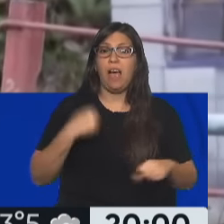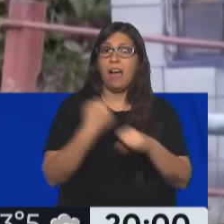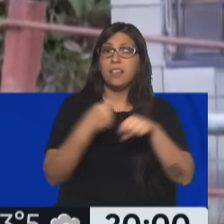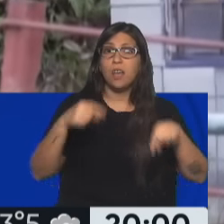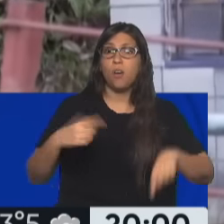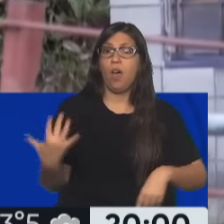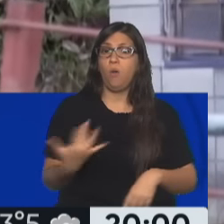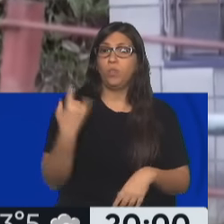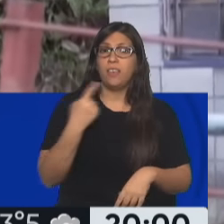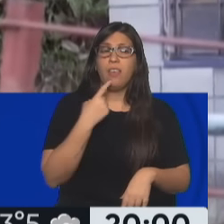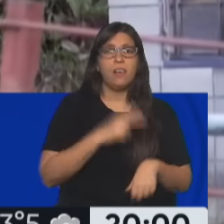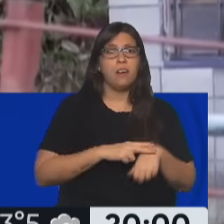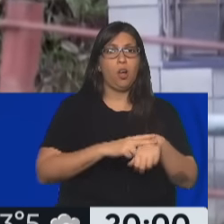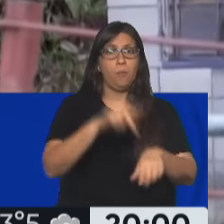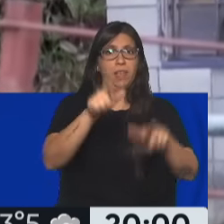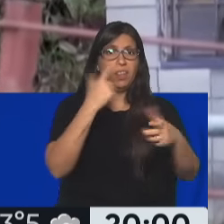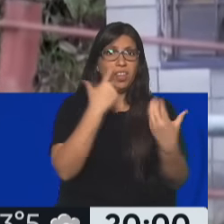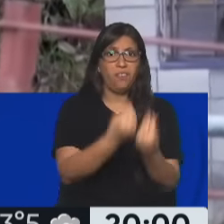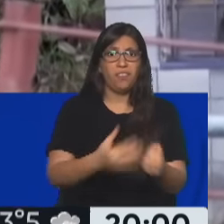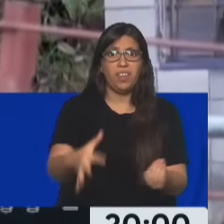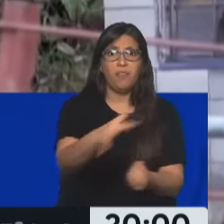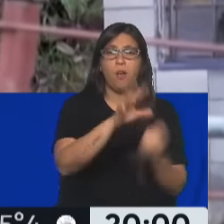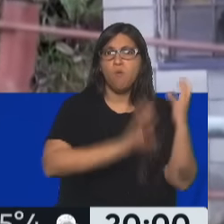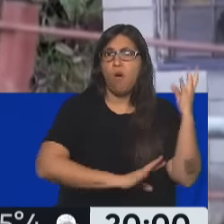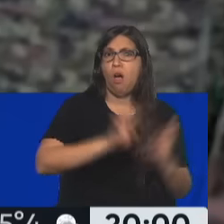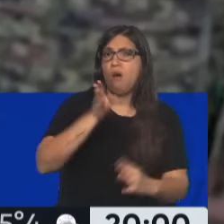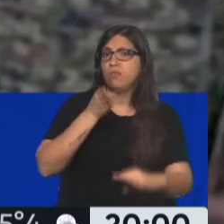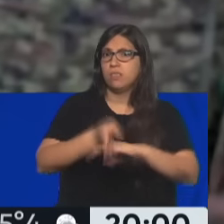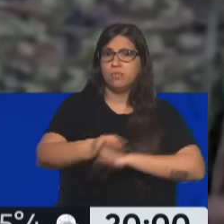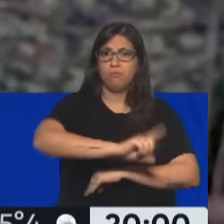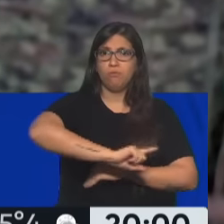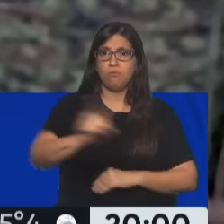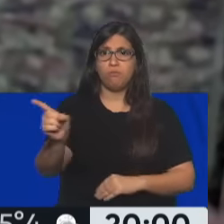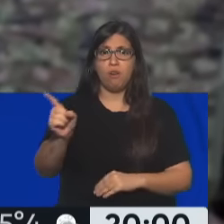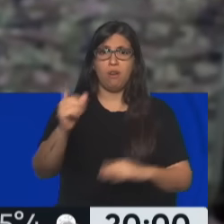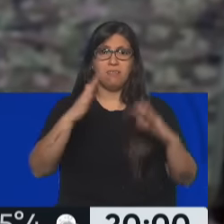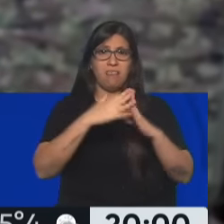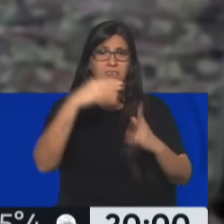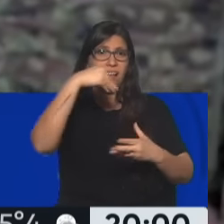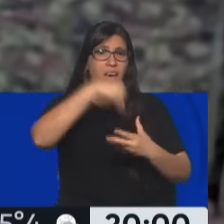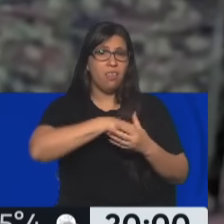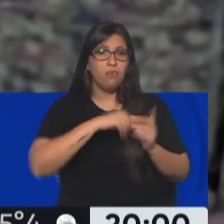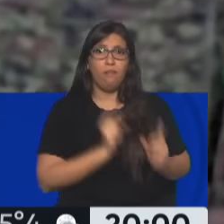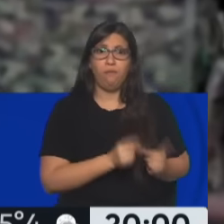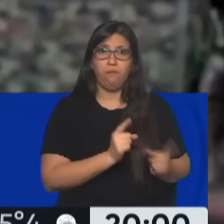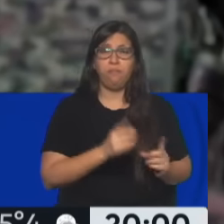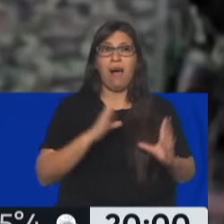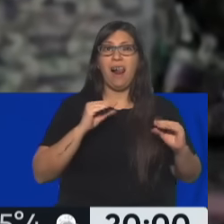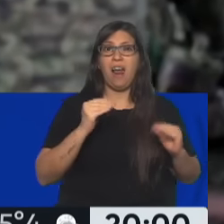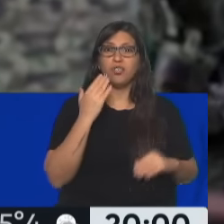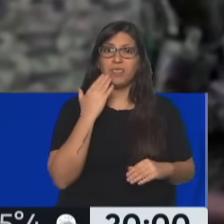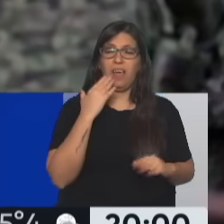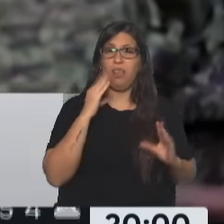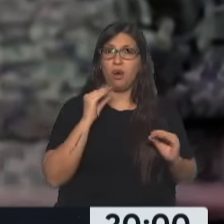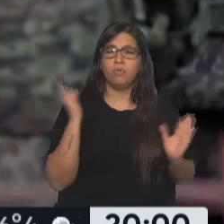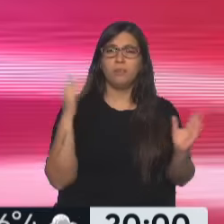autoridades recomendaron a los habitantes evitar los bosques y permanecer en interiores después del anochecer.